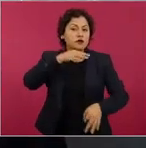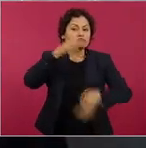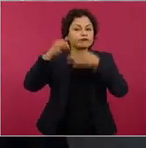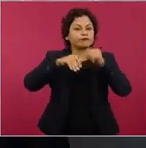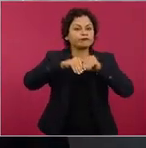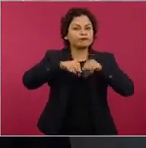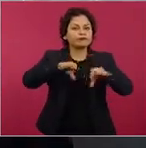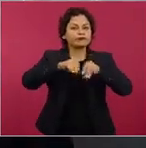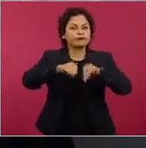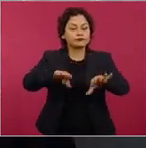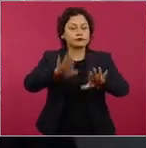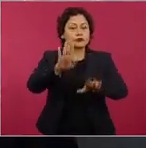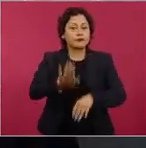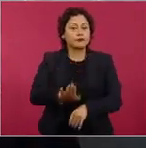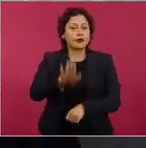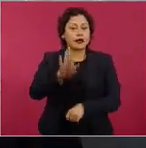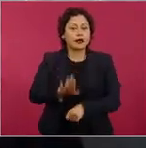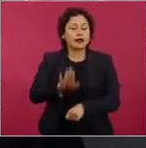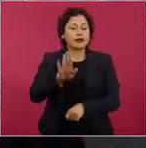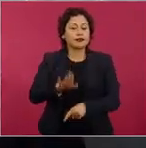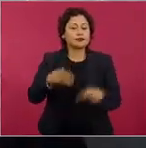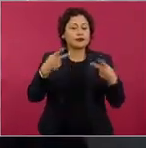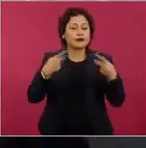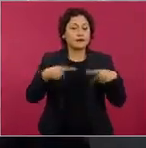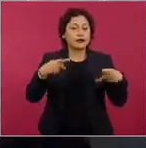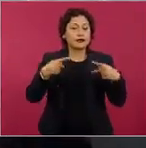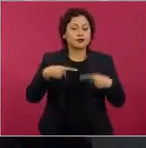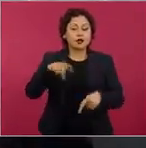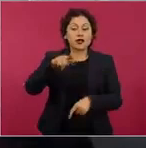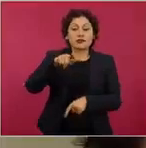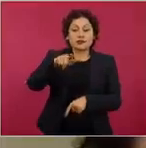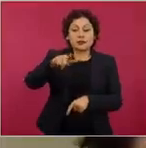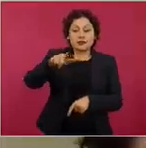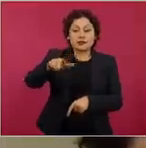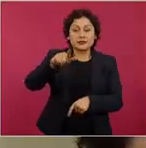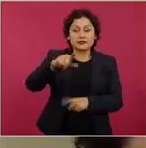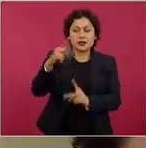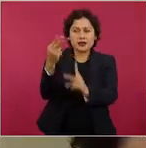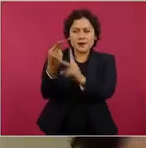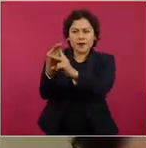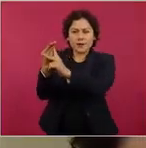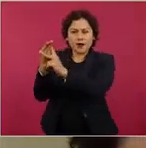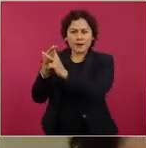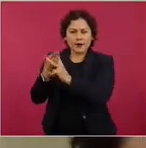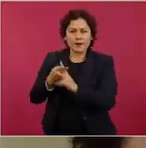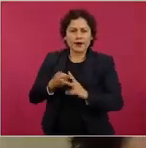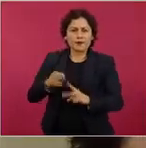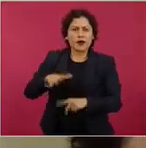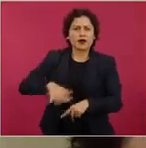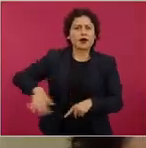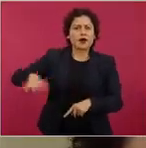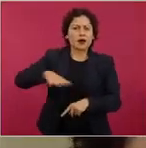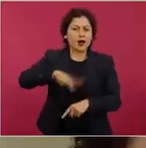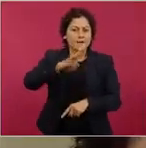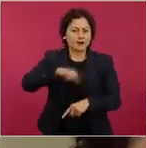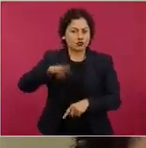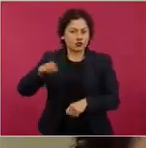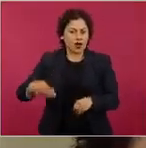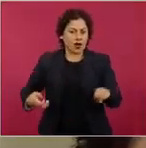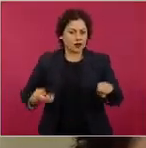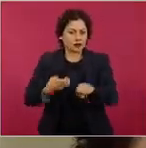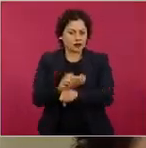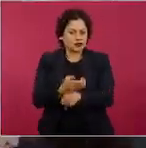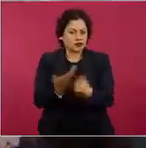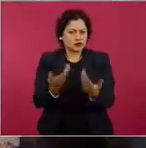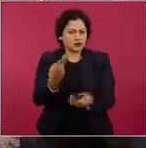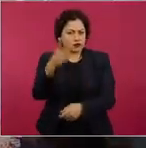los que aparentemente fueron fusilados 17 ciudadanos en la comunidad de San José de García, Michoacán, ¿cuál es su postura sobre estos